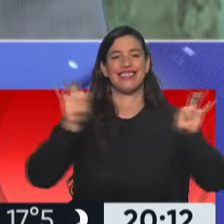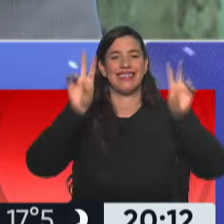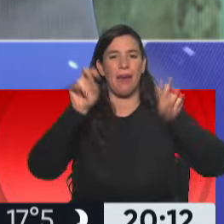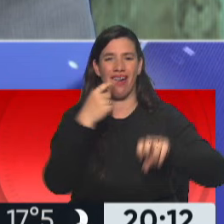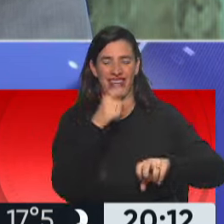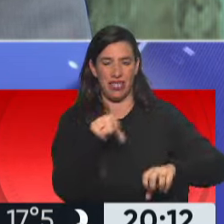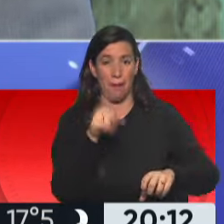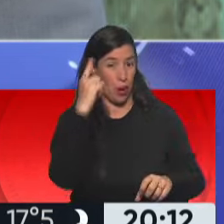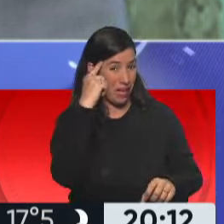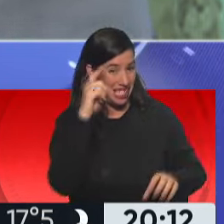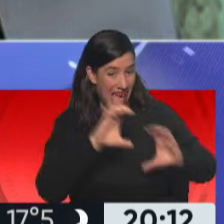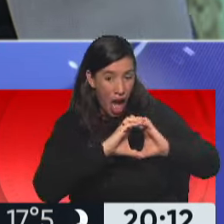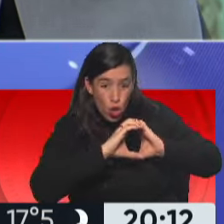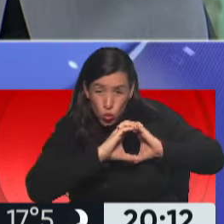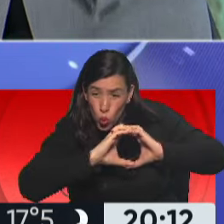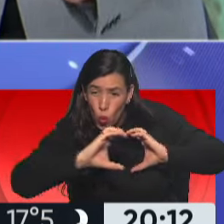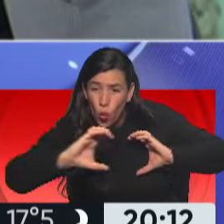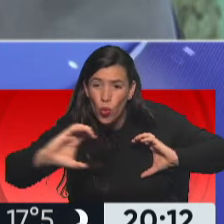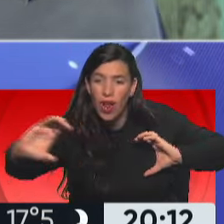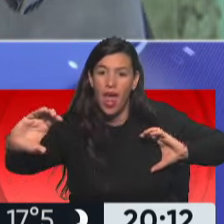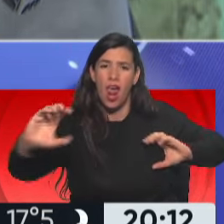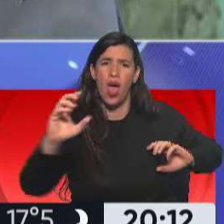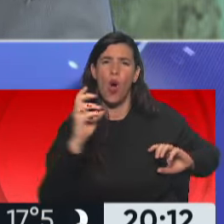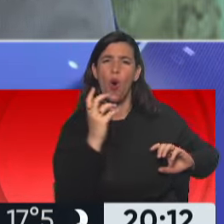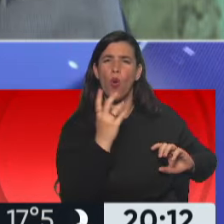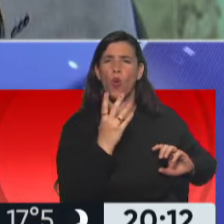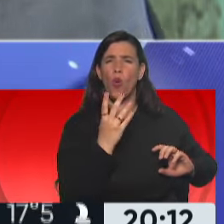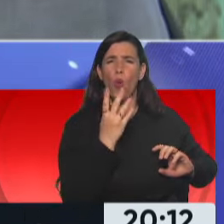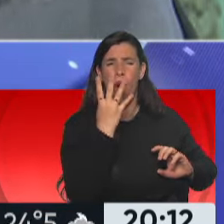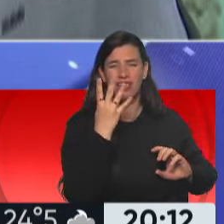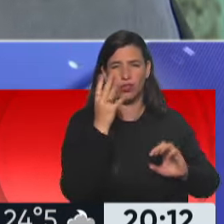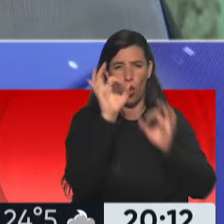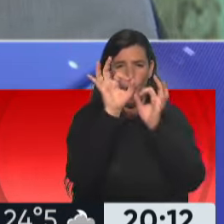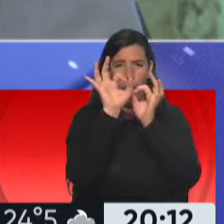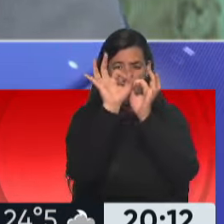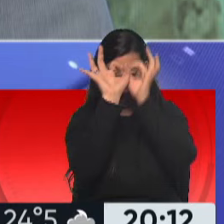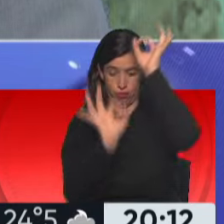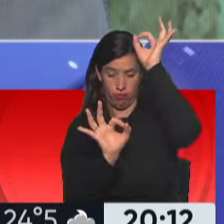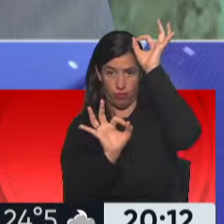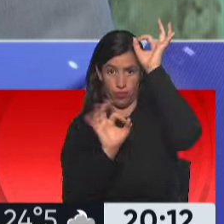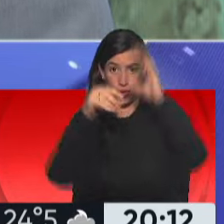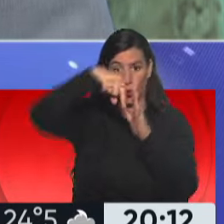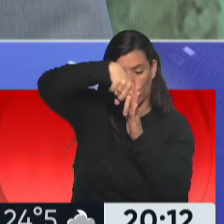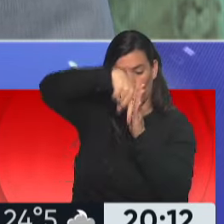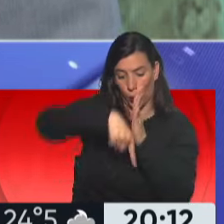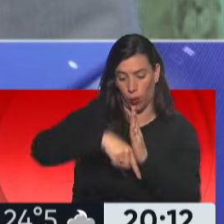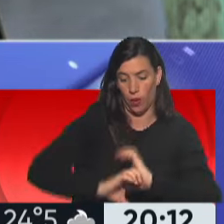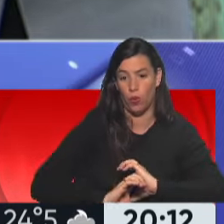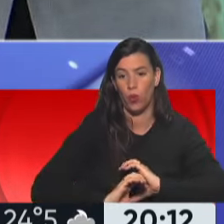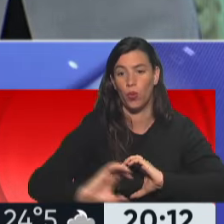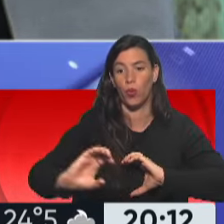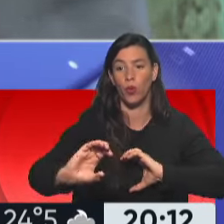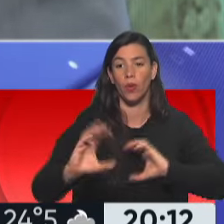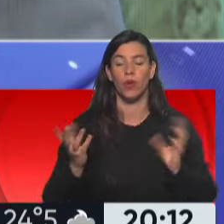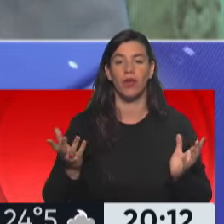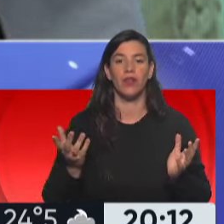está hecho 4 metros, casi de 4 metros, claro, de profundidad del piso. Sí. No tocaron un